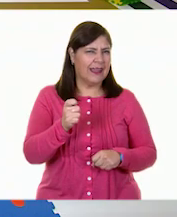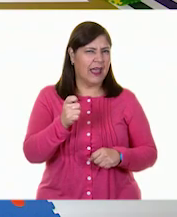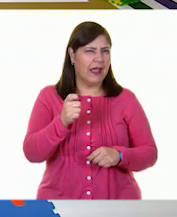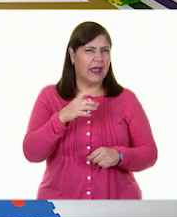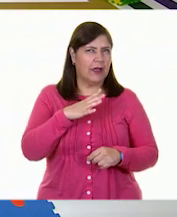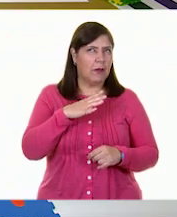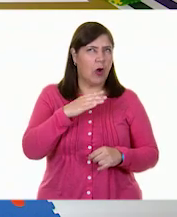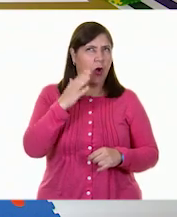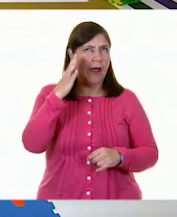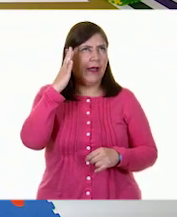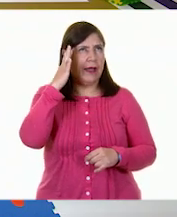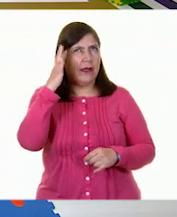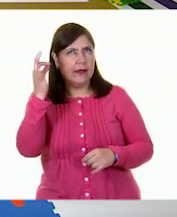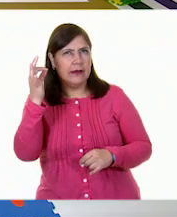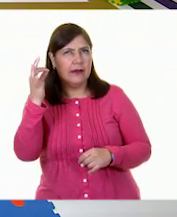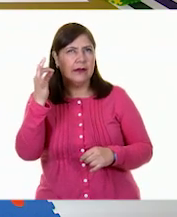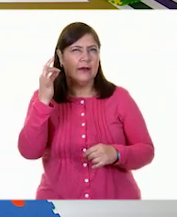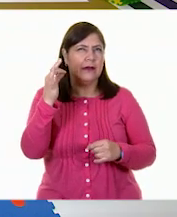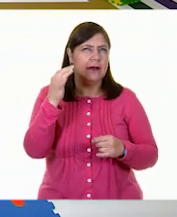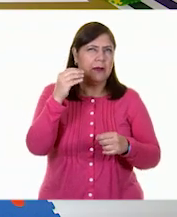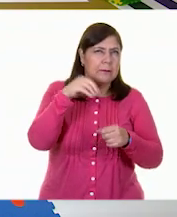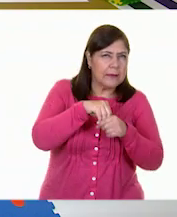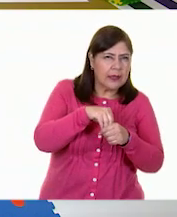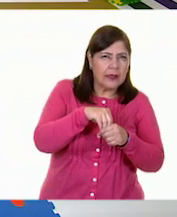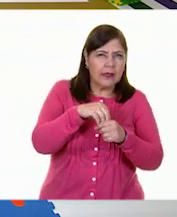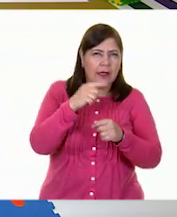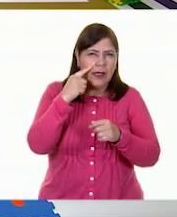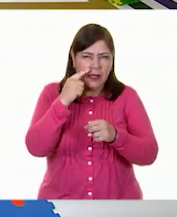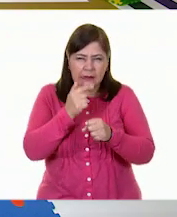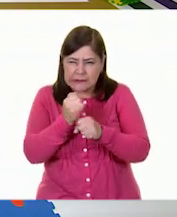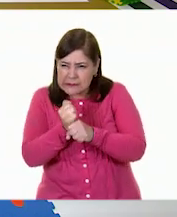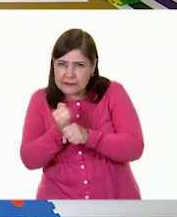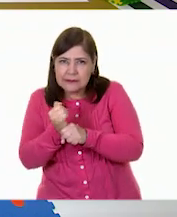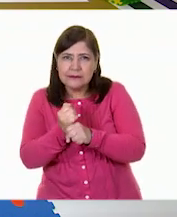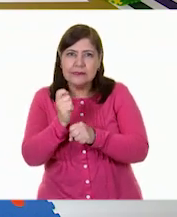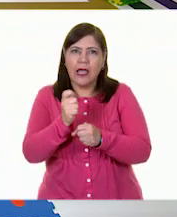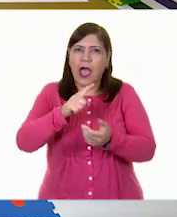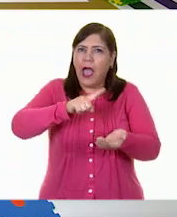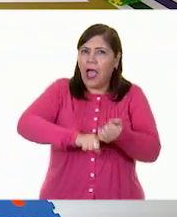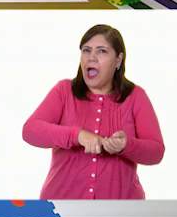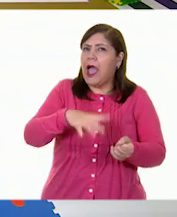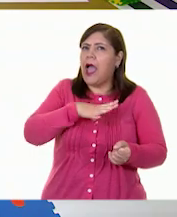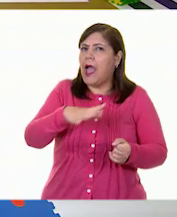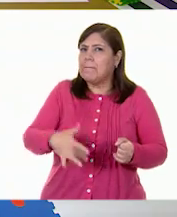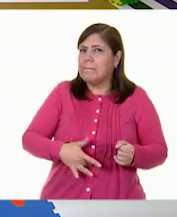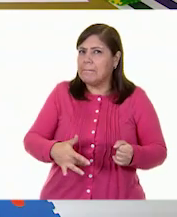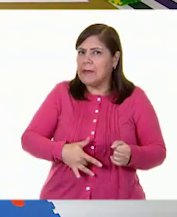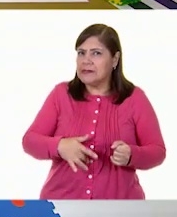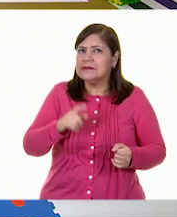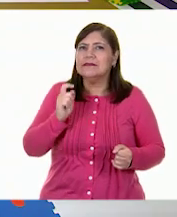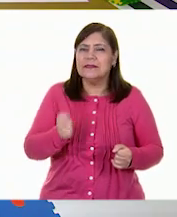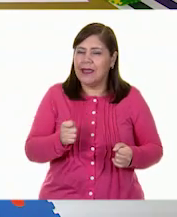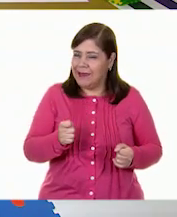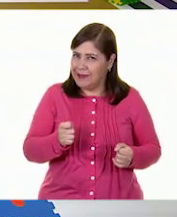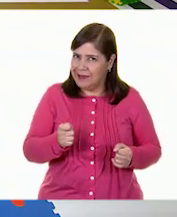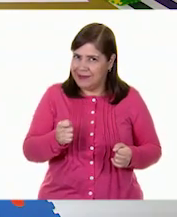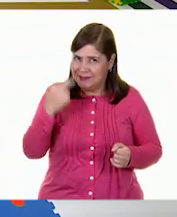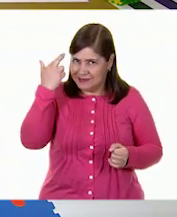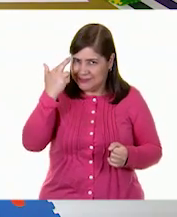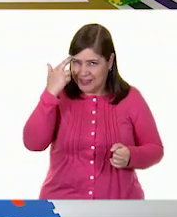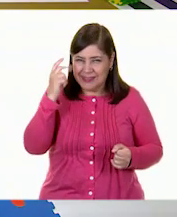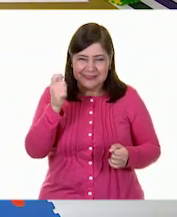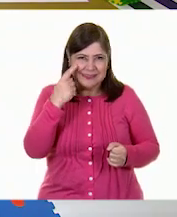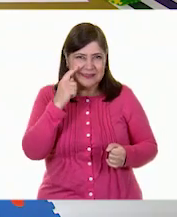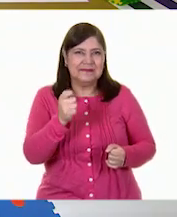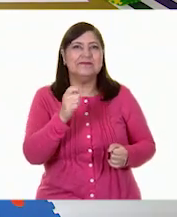enigmas, acertijos y adivinanzas. ¿Qué tiene el rey en la panza? Ah, pero antes, vamos con Ajolisto,